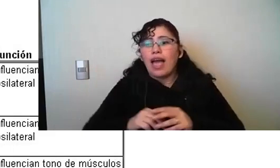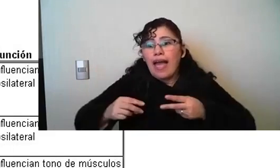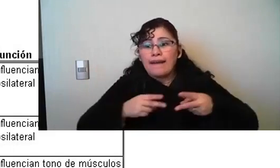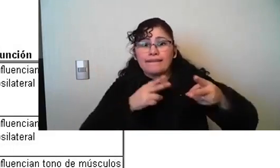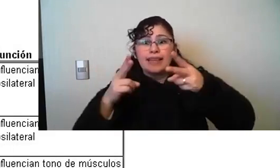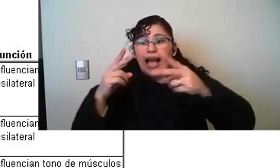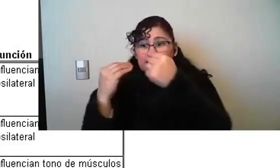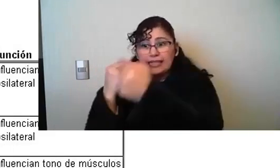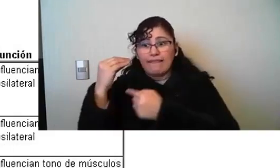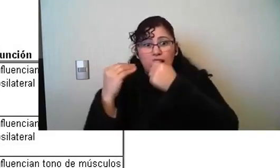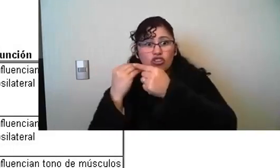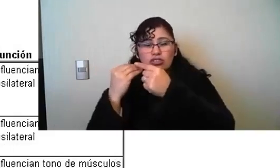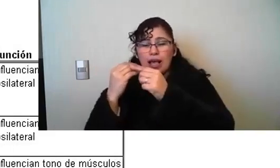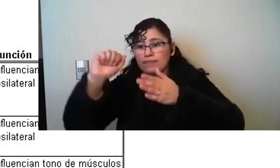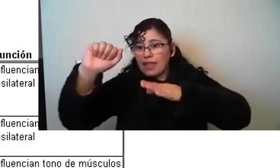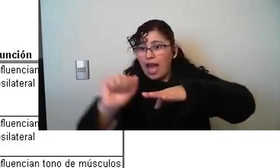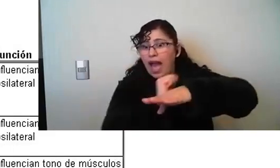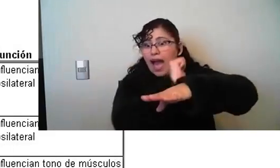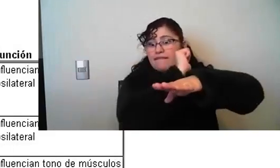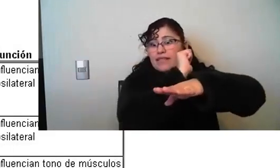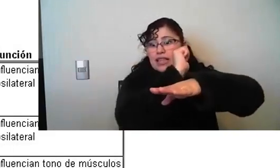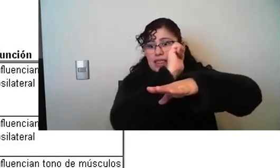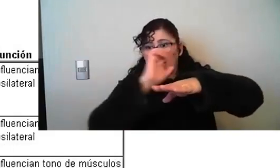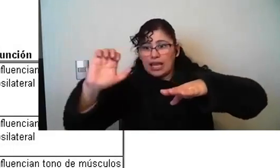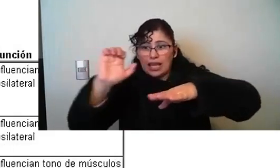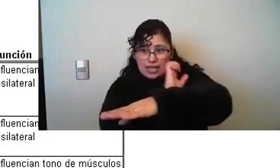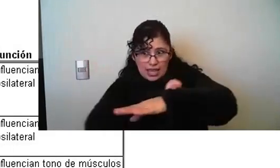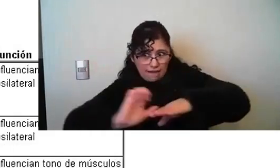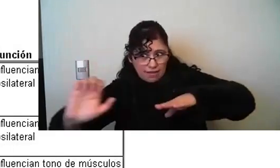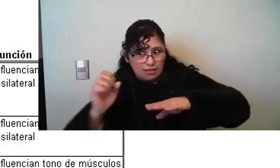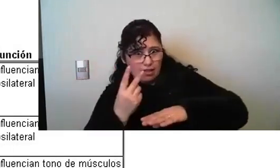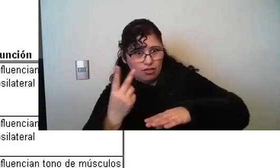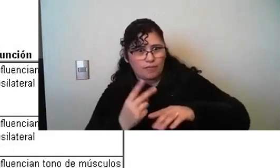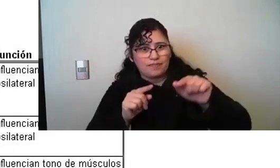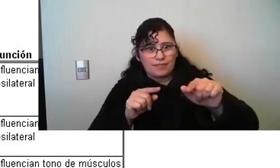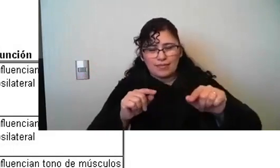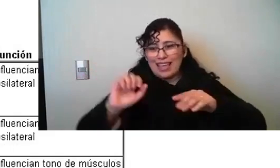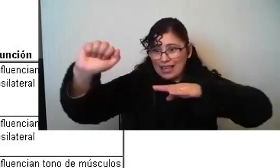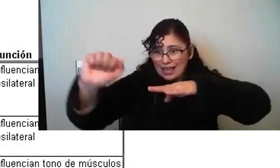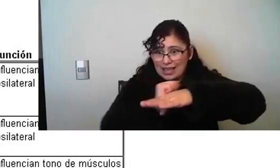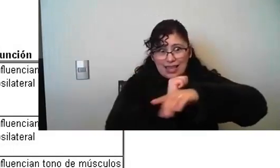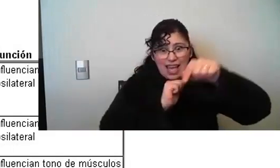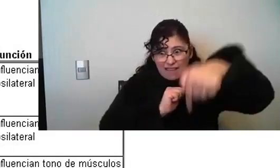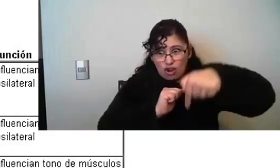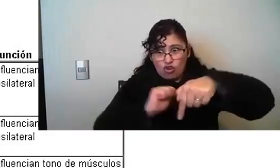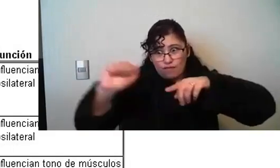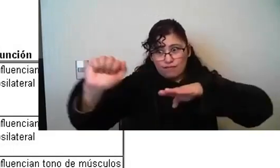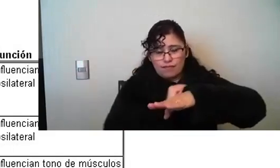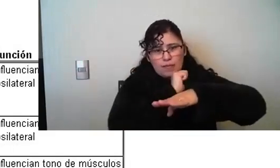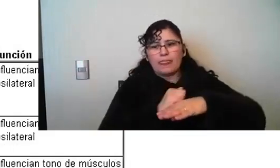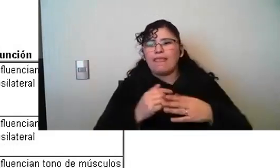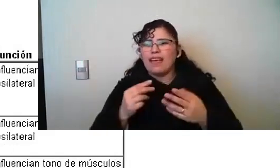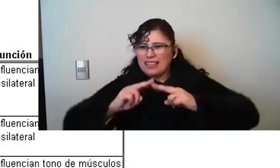esto es lo que está llegando. Partamos por esto que está entrando. Aquí tenemos los tractos, el origen de los